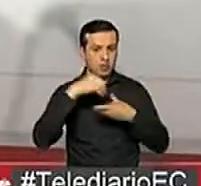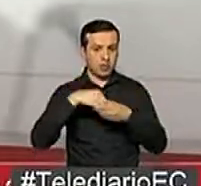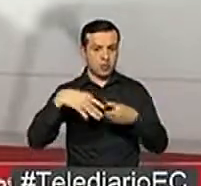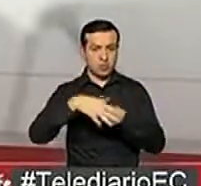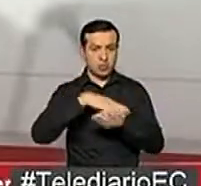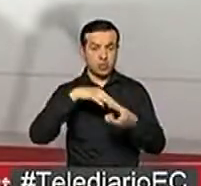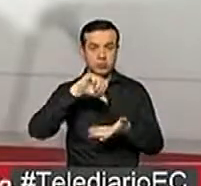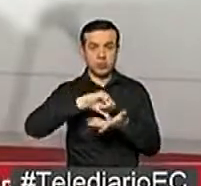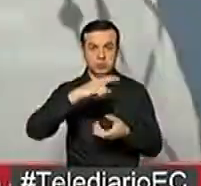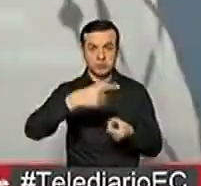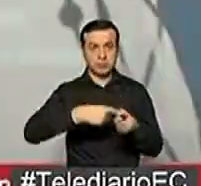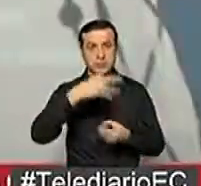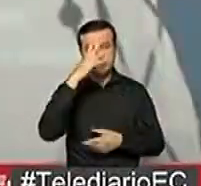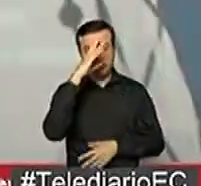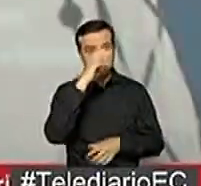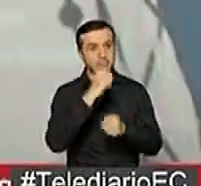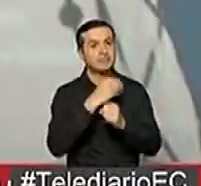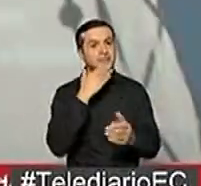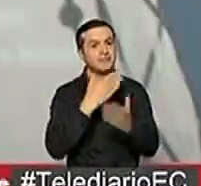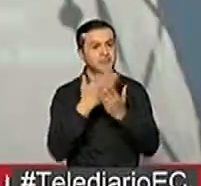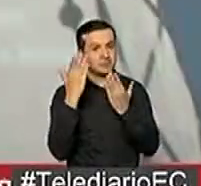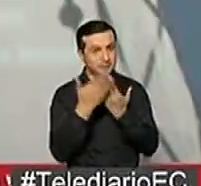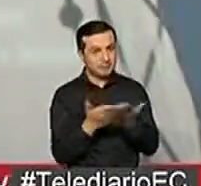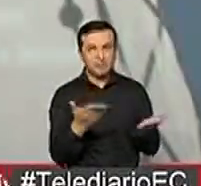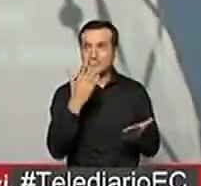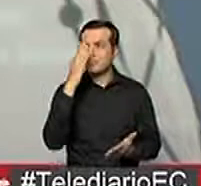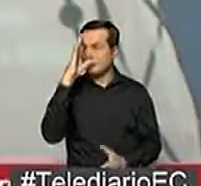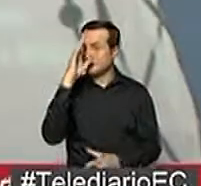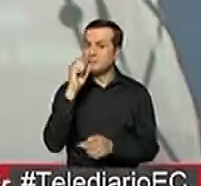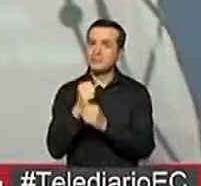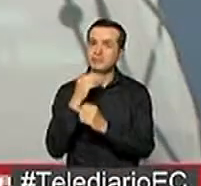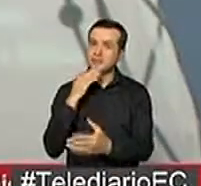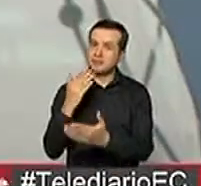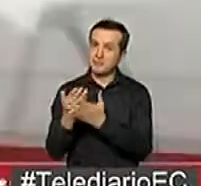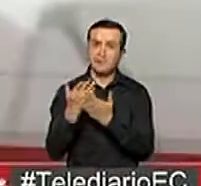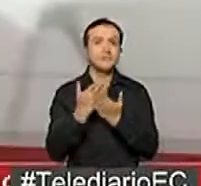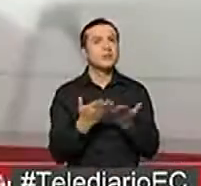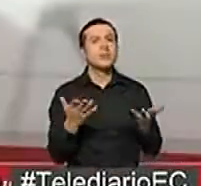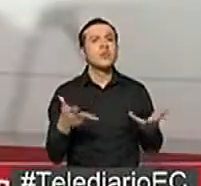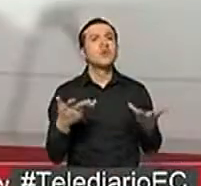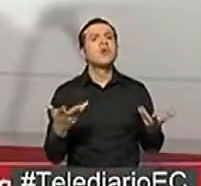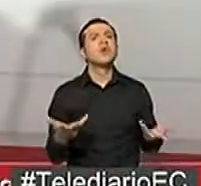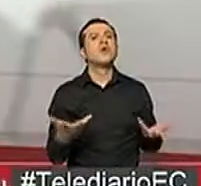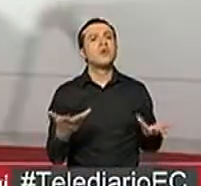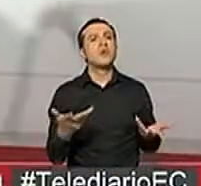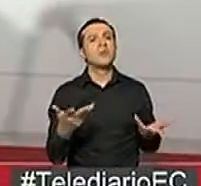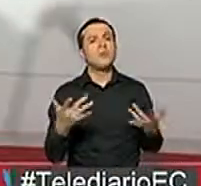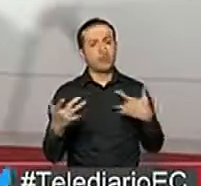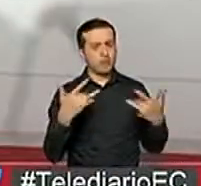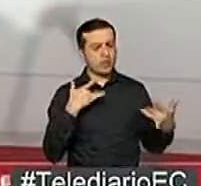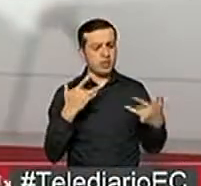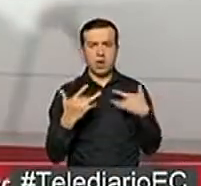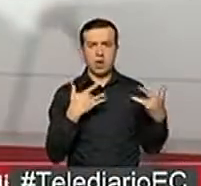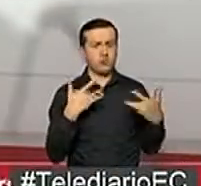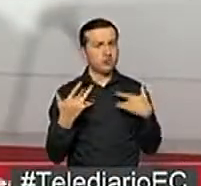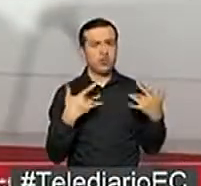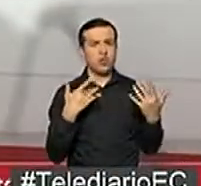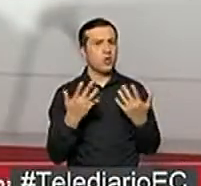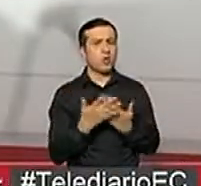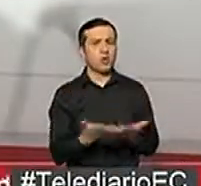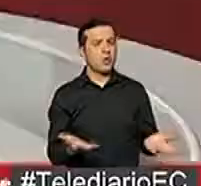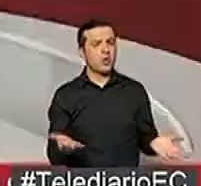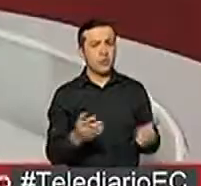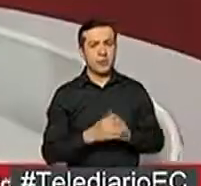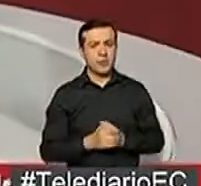aquí en la ciudad de Quito. Marilú, buenas noches, gracias por estar aquí. Muy buenas noches, muchas gracias. Bueno, ¿en qué consiste esta obra de teatro que ustedes están llevando a